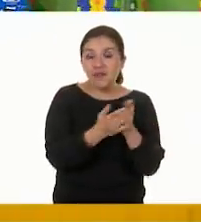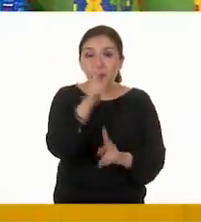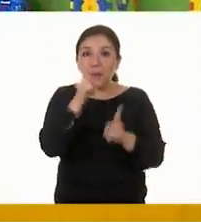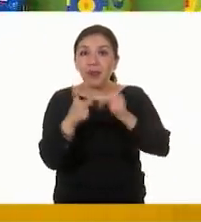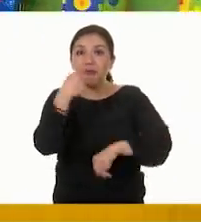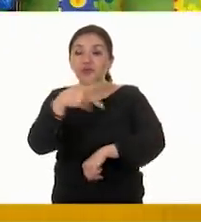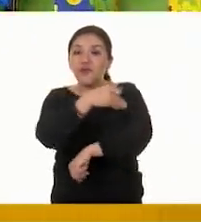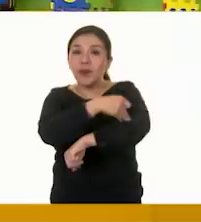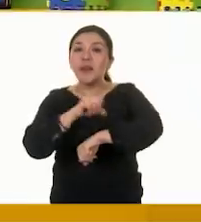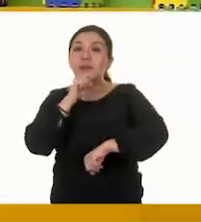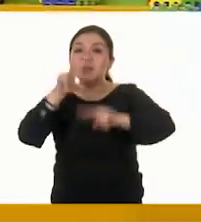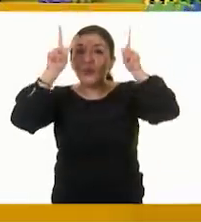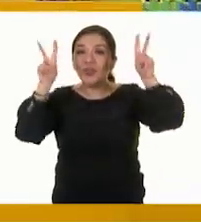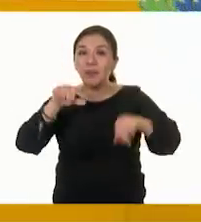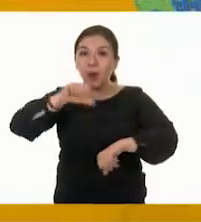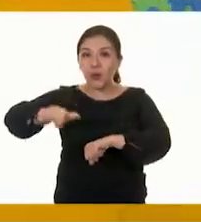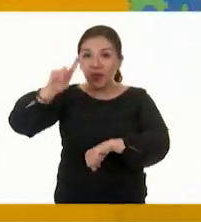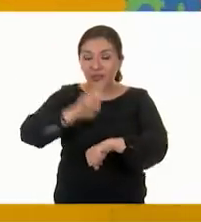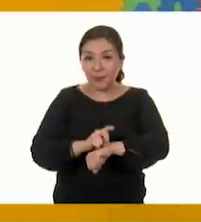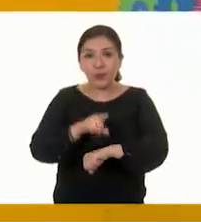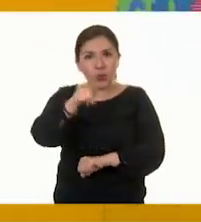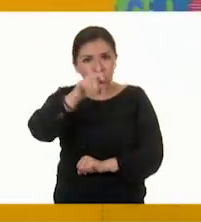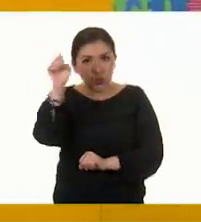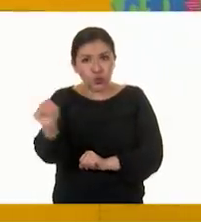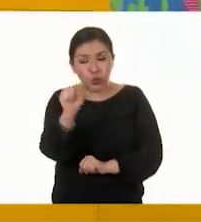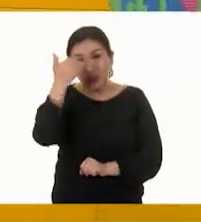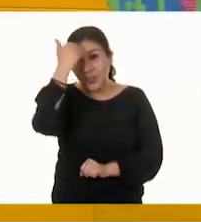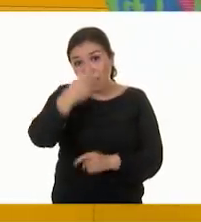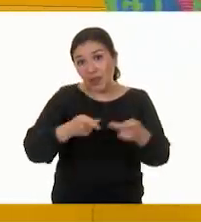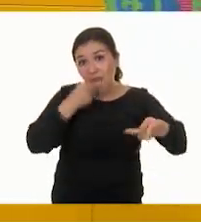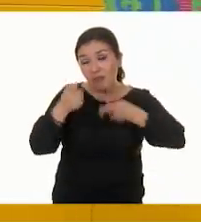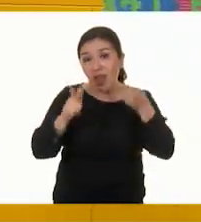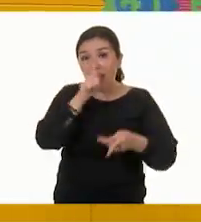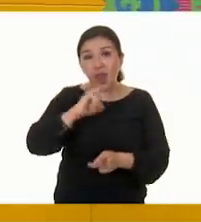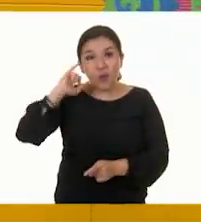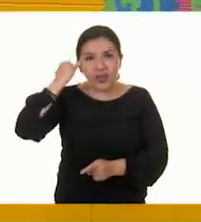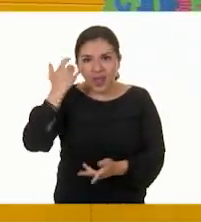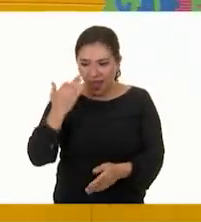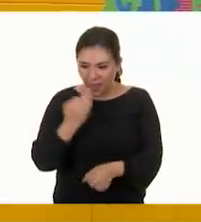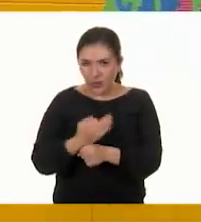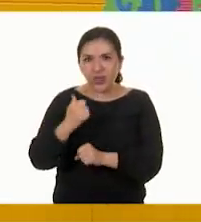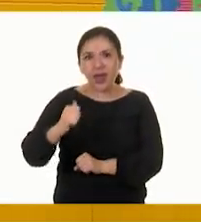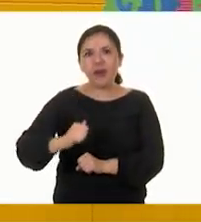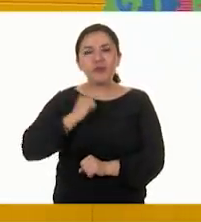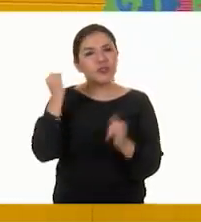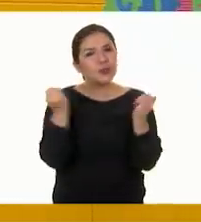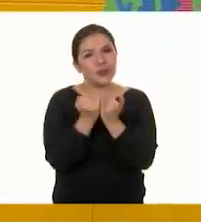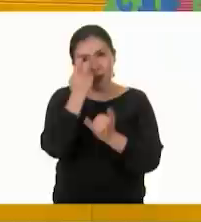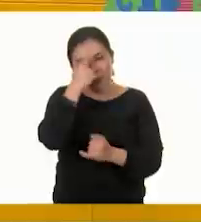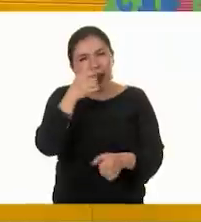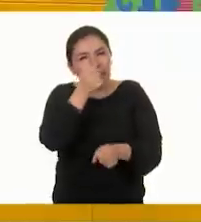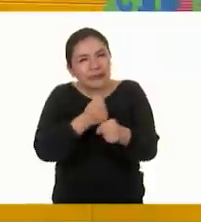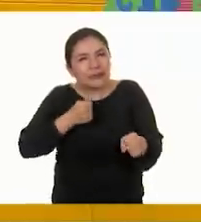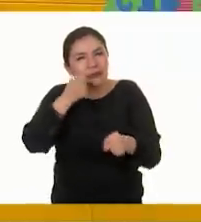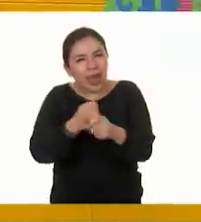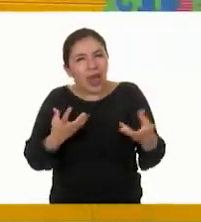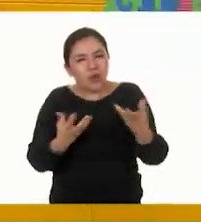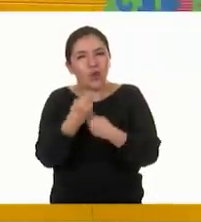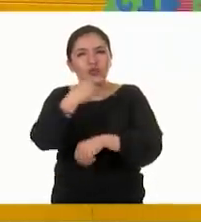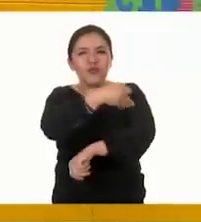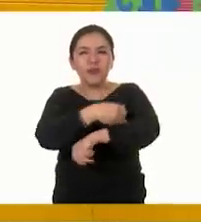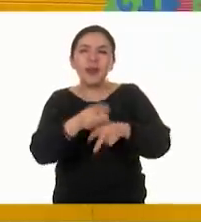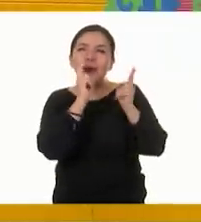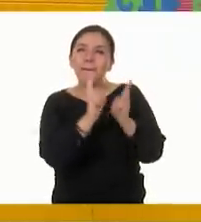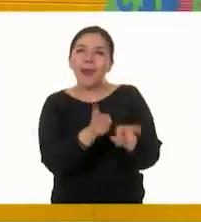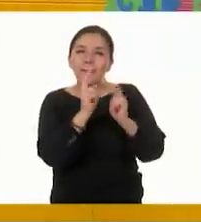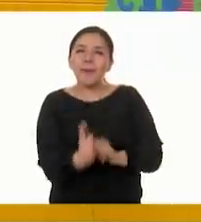comenta el tema de hoy con tu familia. Y si tienes la fortuna de hablar una lengua indígena, aprovecha también este momento para practicarla y platica